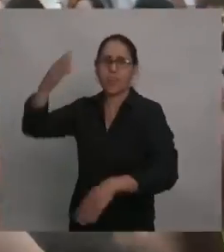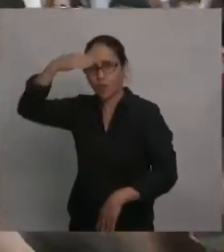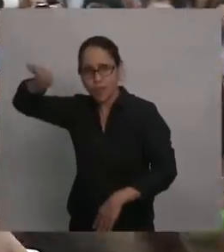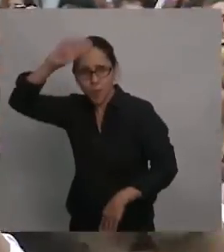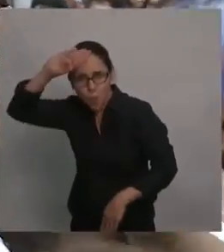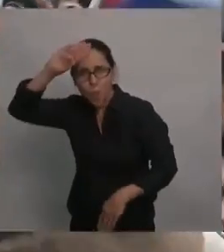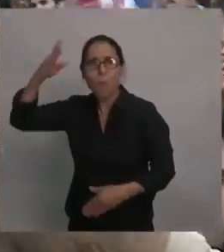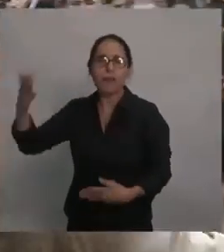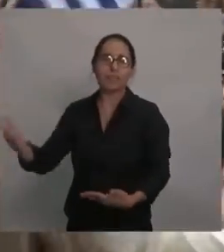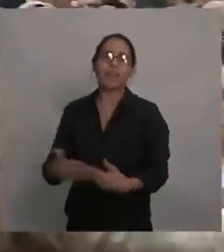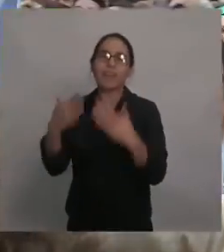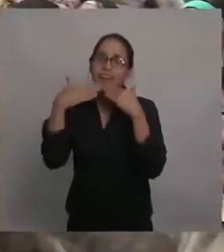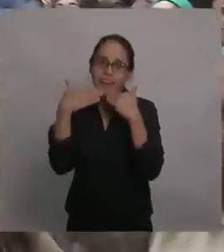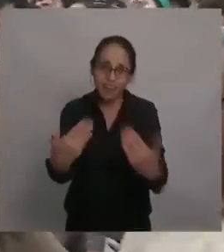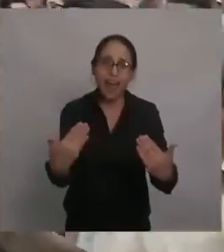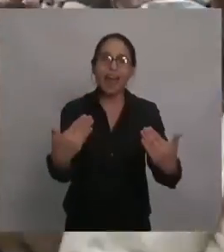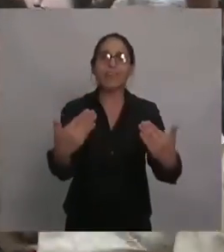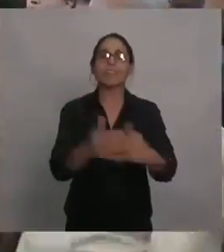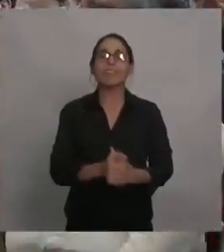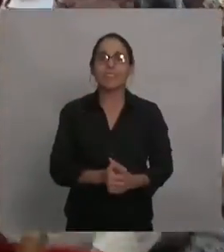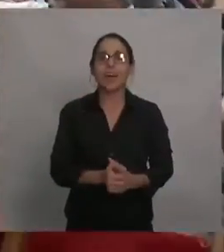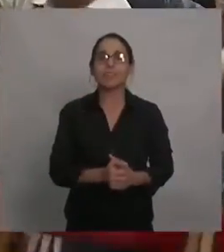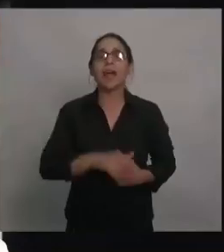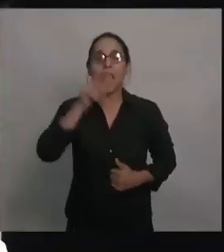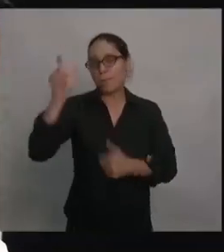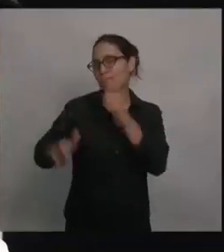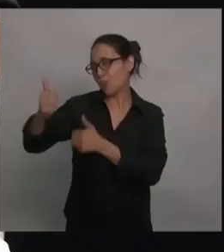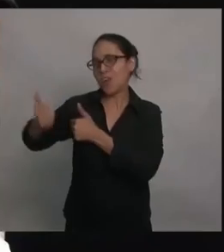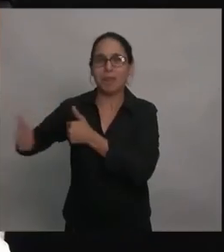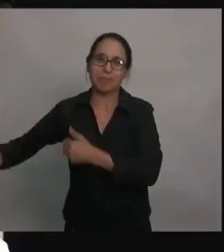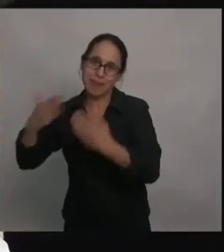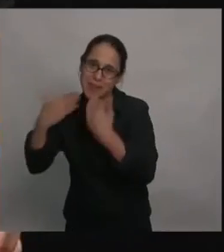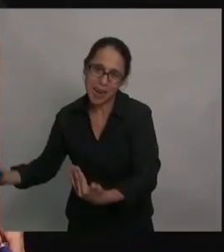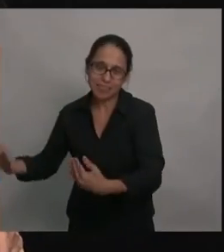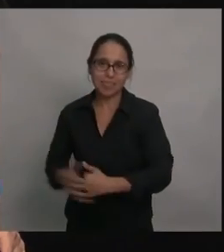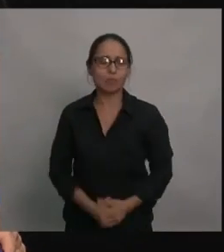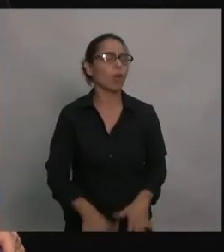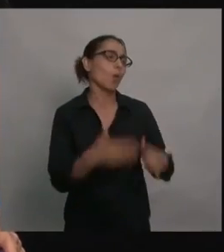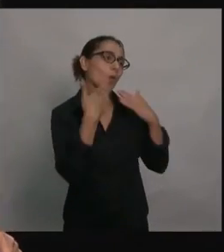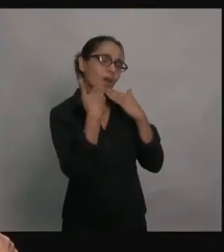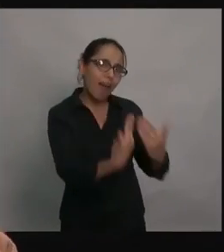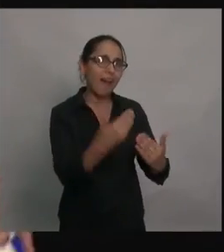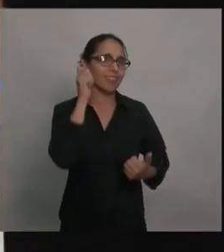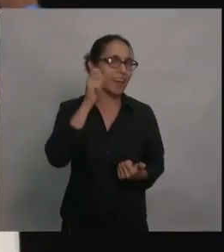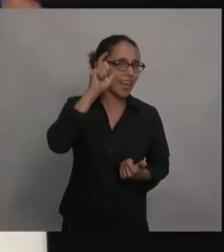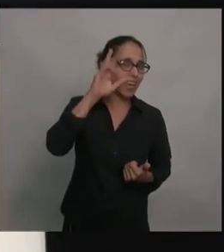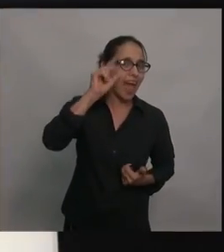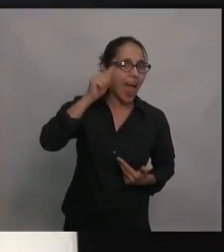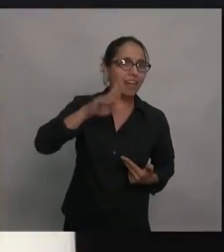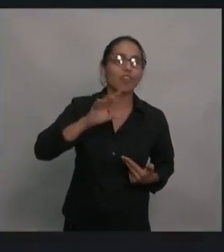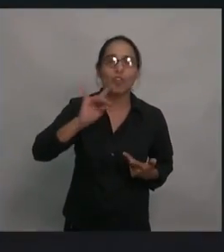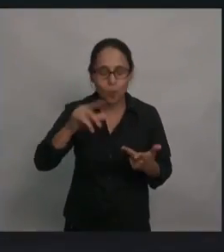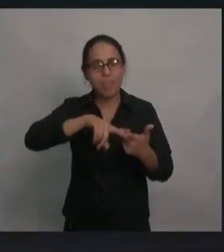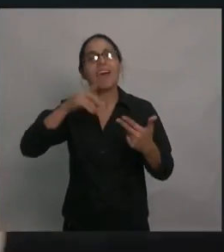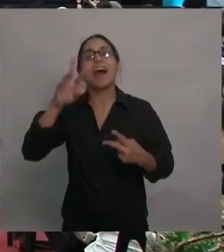junto a ustedes. Gracias a nuestros panelistas. Muchas gracias. Muchas gracias, Gerardo, Ramón, todos. Y queremos